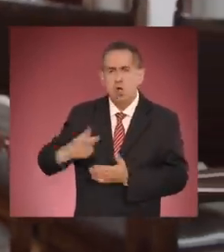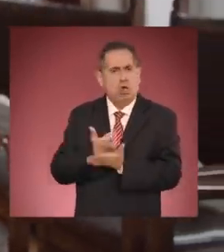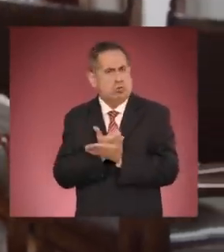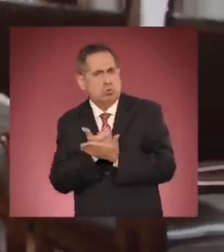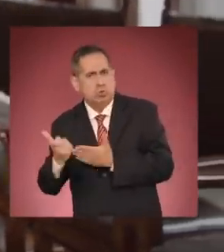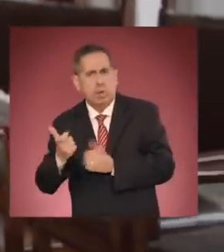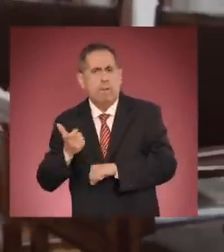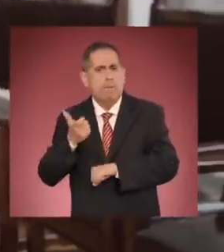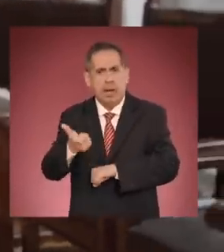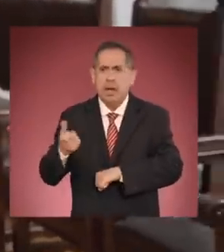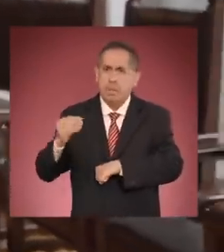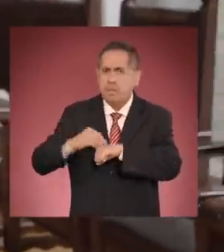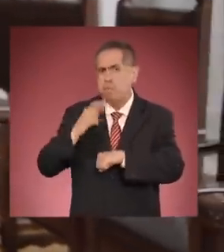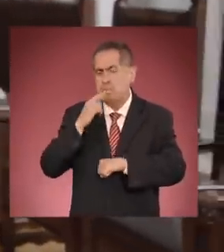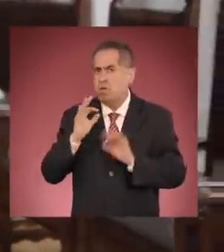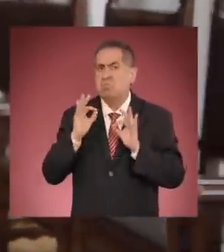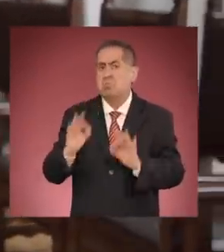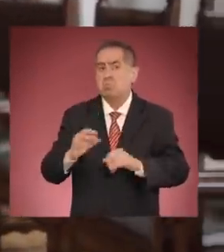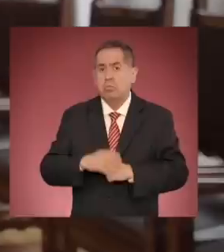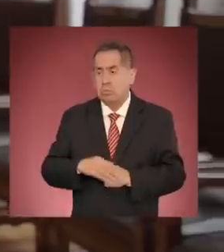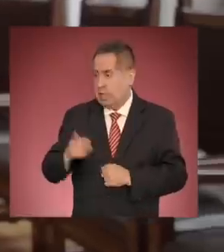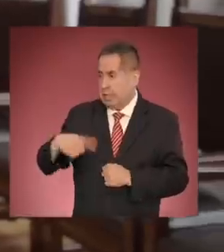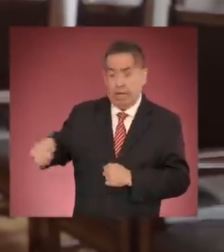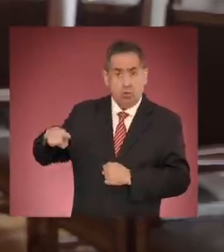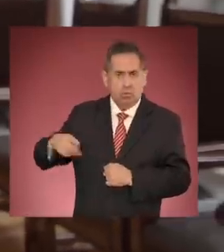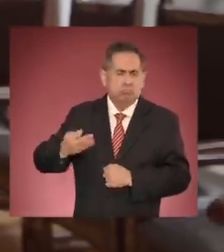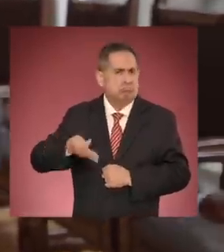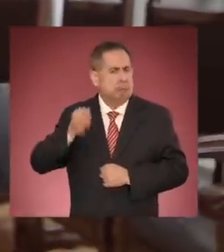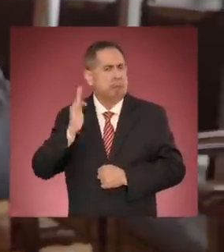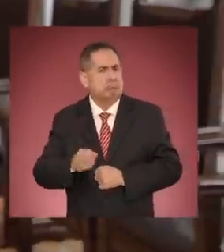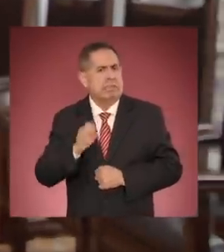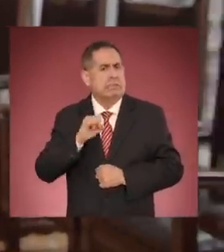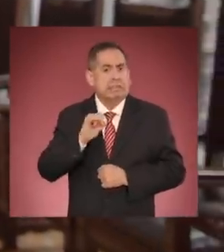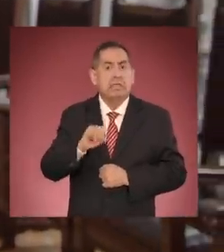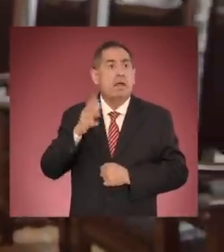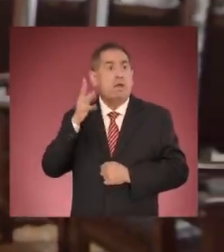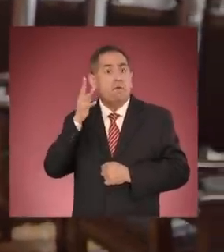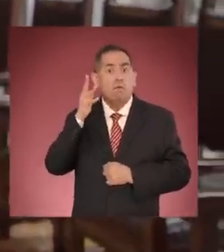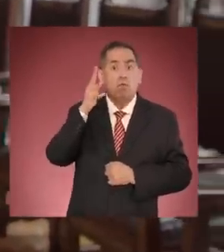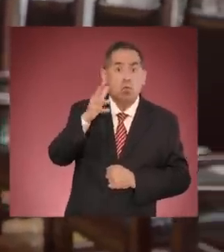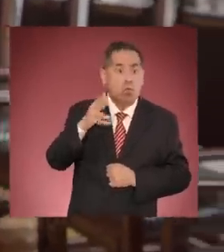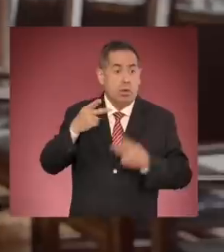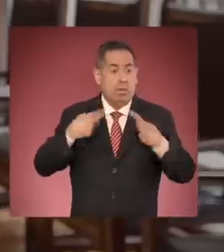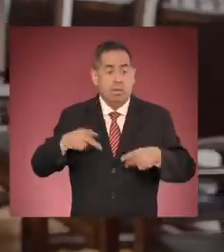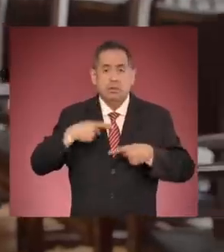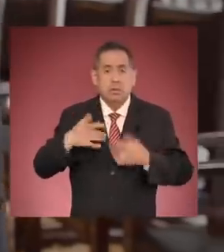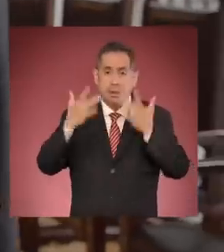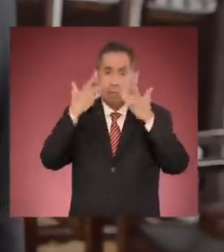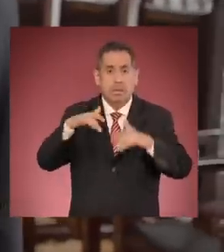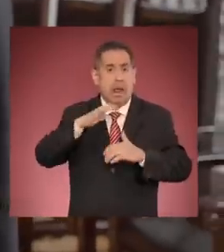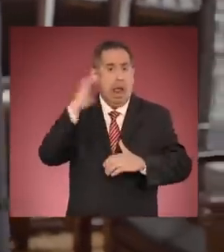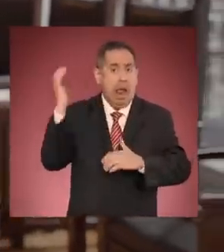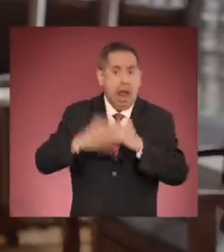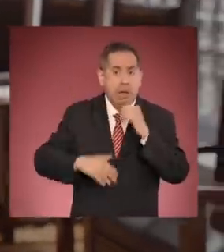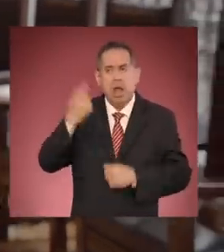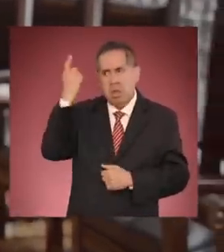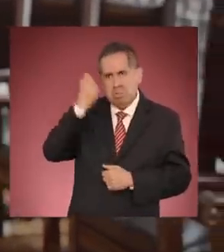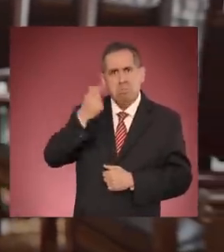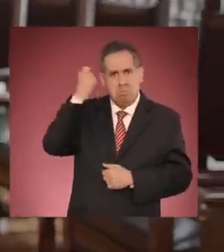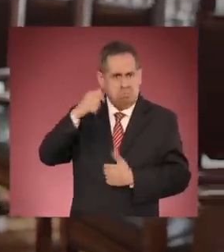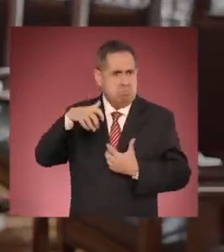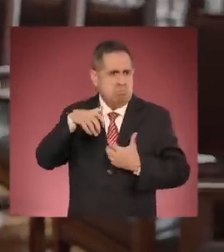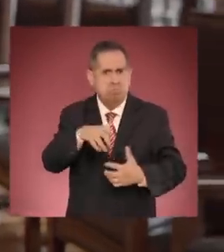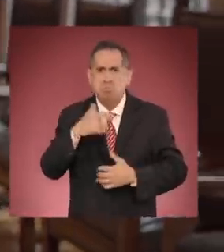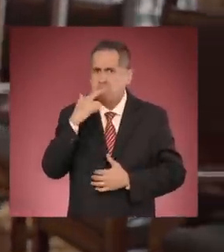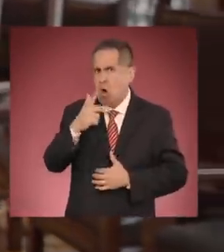se mejoraron los salarios y aceptaron los empresarios que sean mejores las pensiones para los trabajadores que se